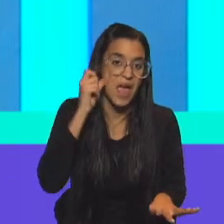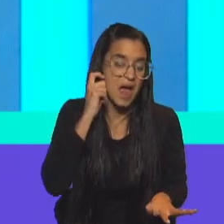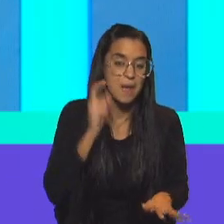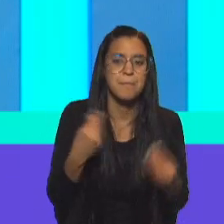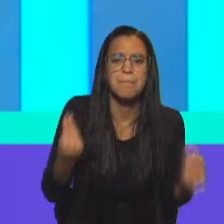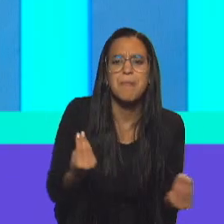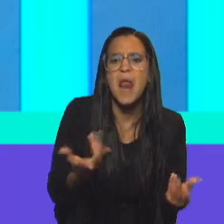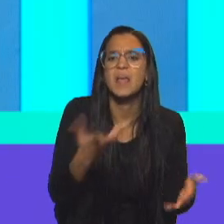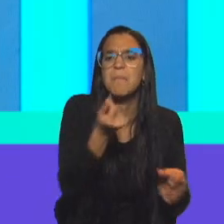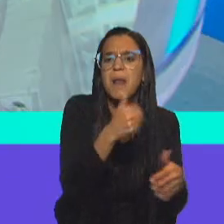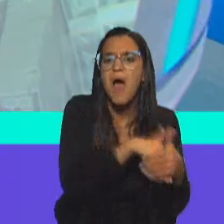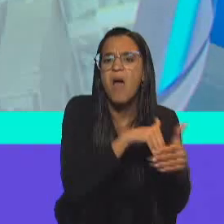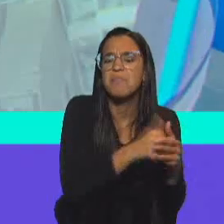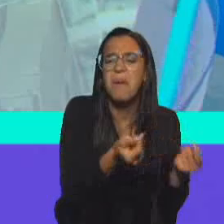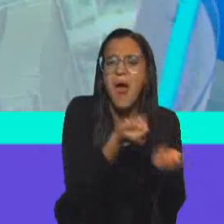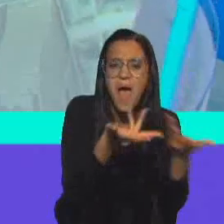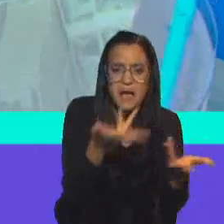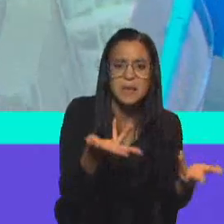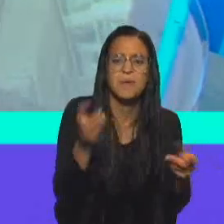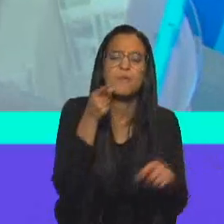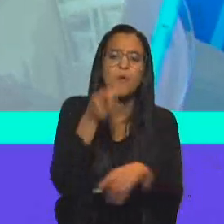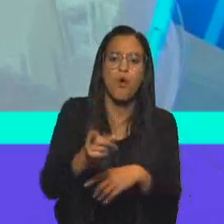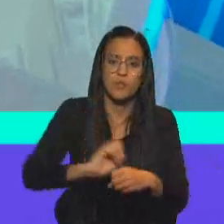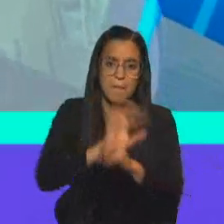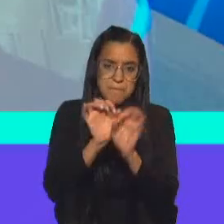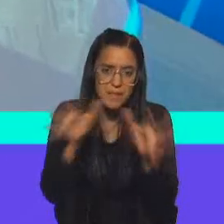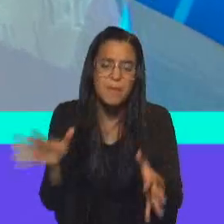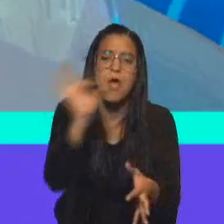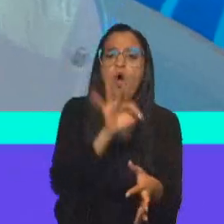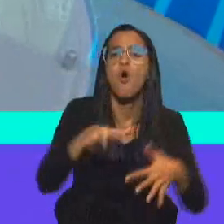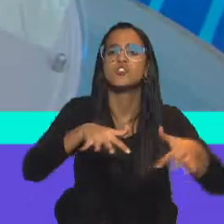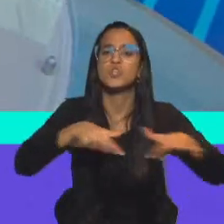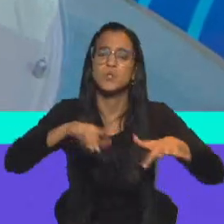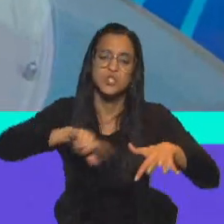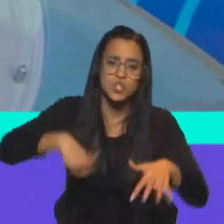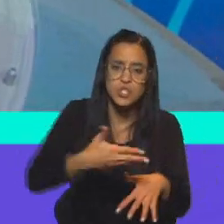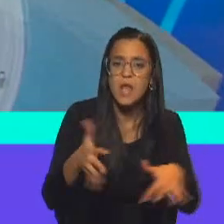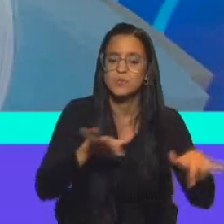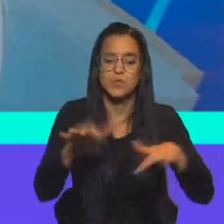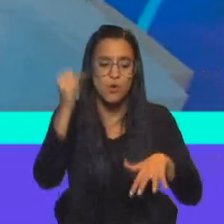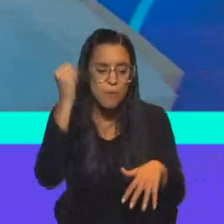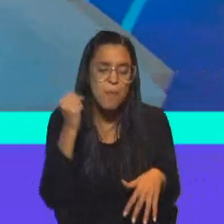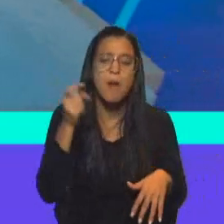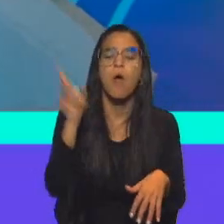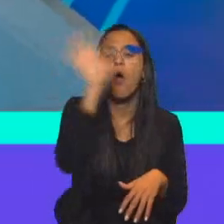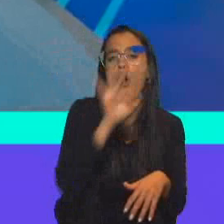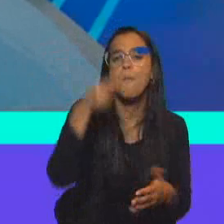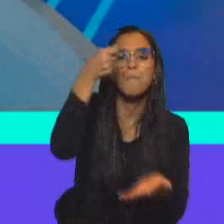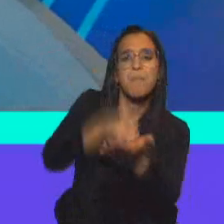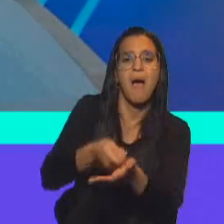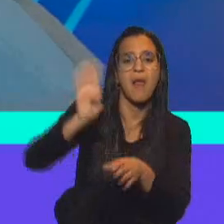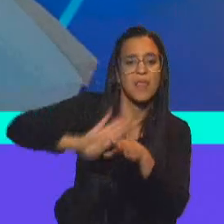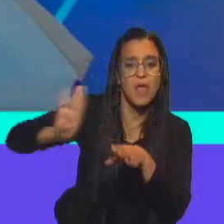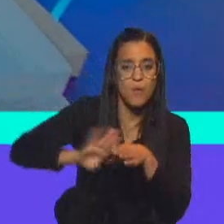para qué se van a usar claro para atender la pandemia para atender la situación social económica para pagar la deuda con el fondo claro